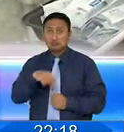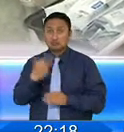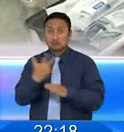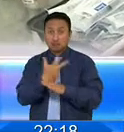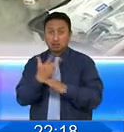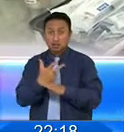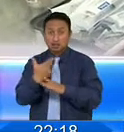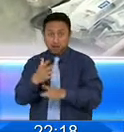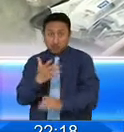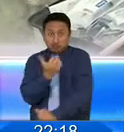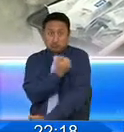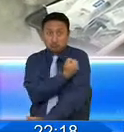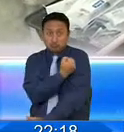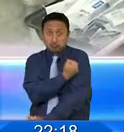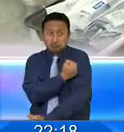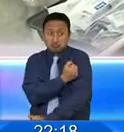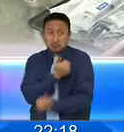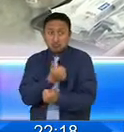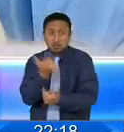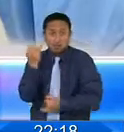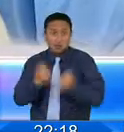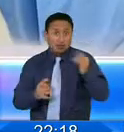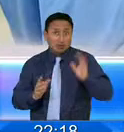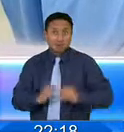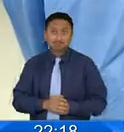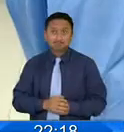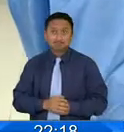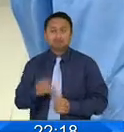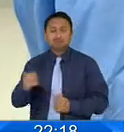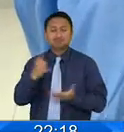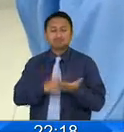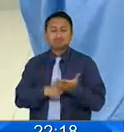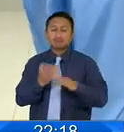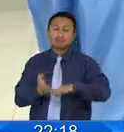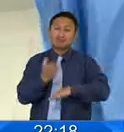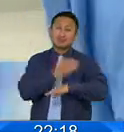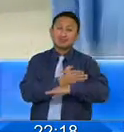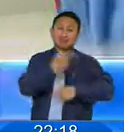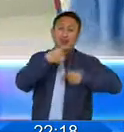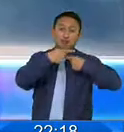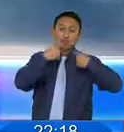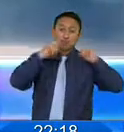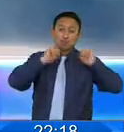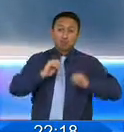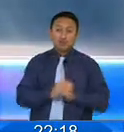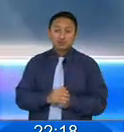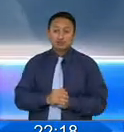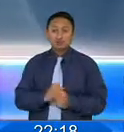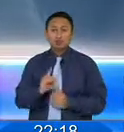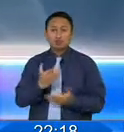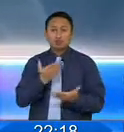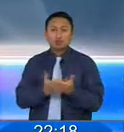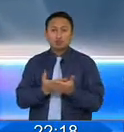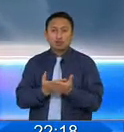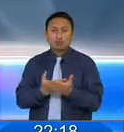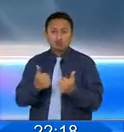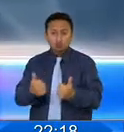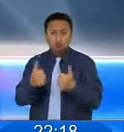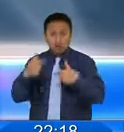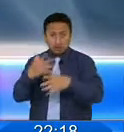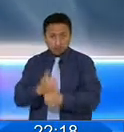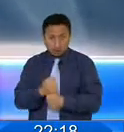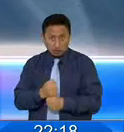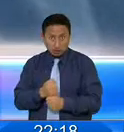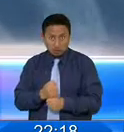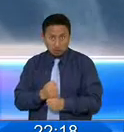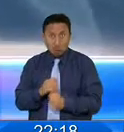dosis que me he puesto y es la final. El estudio inició el pasado mes de marzo y para comprobar la eficacia y seguridad de la vacuna,